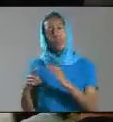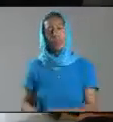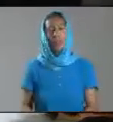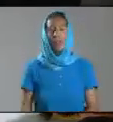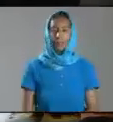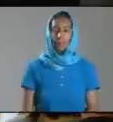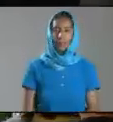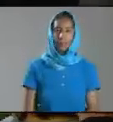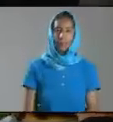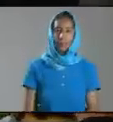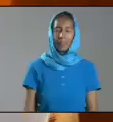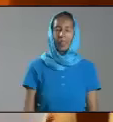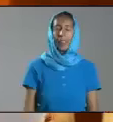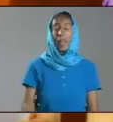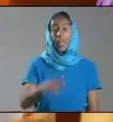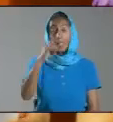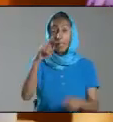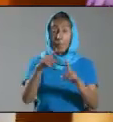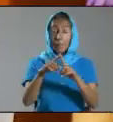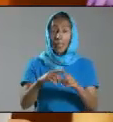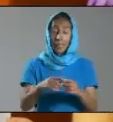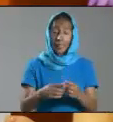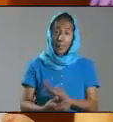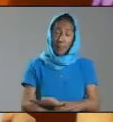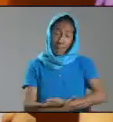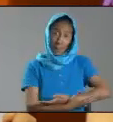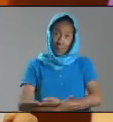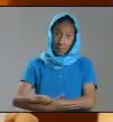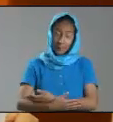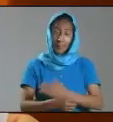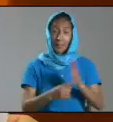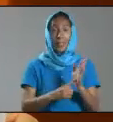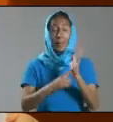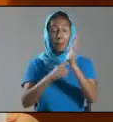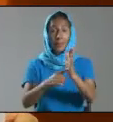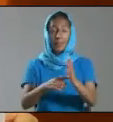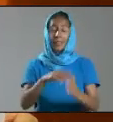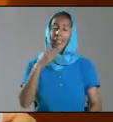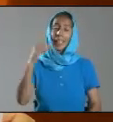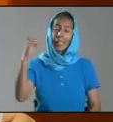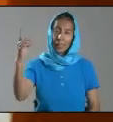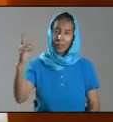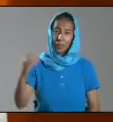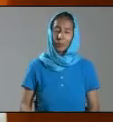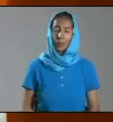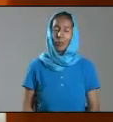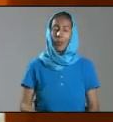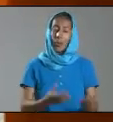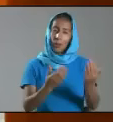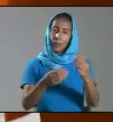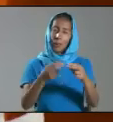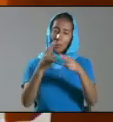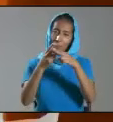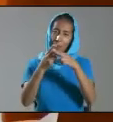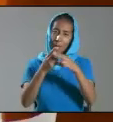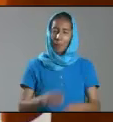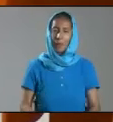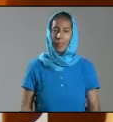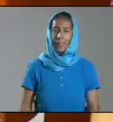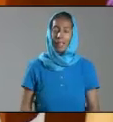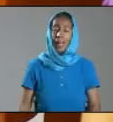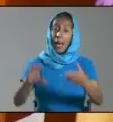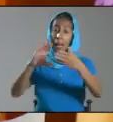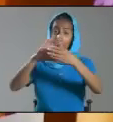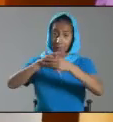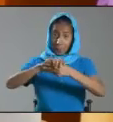presentados: Zoe Nicole Donis, Sofía, Salvador Diegues y Yeshua Herrera. También al matrimonio,